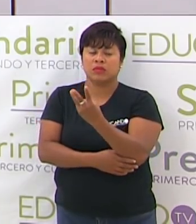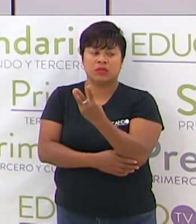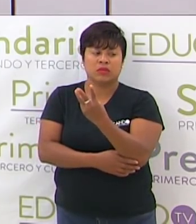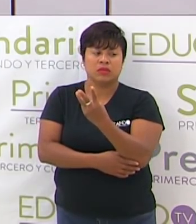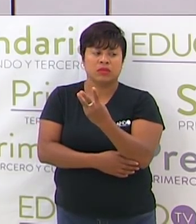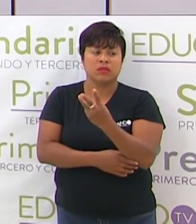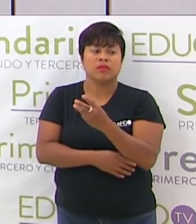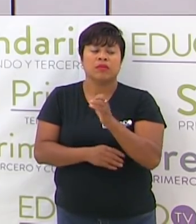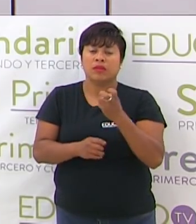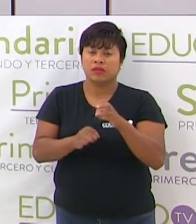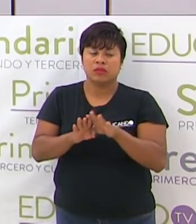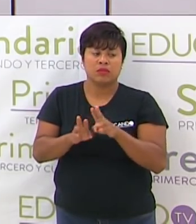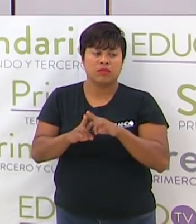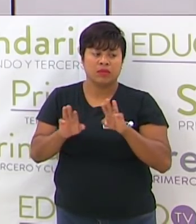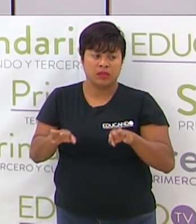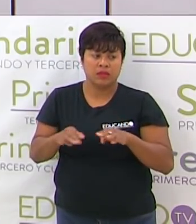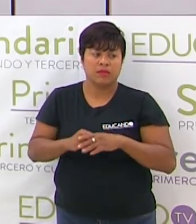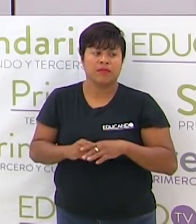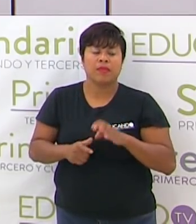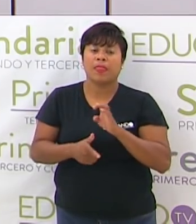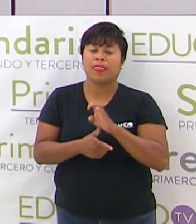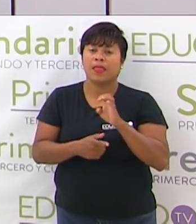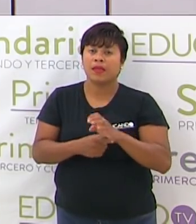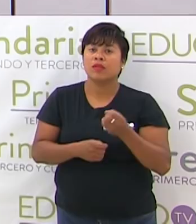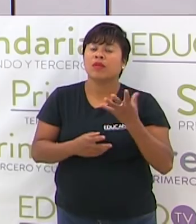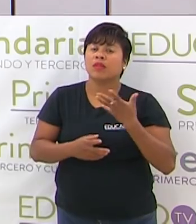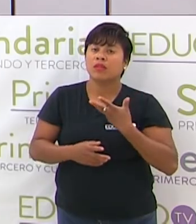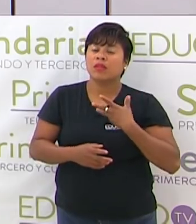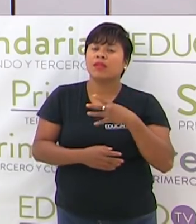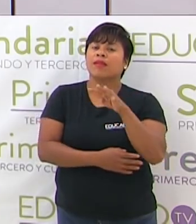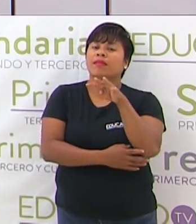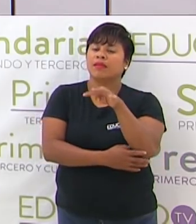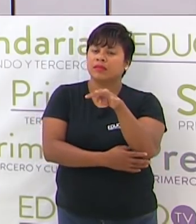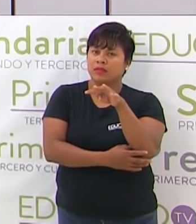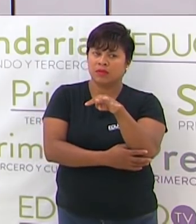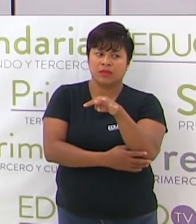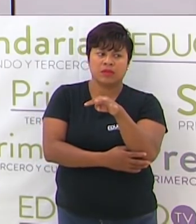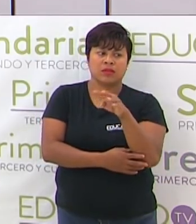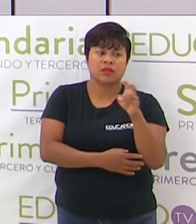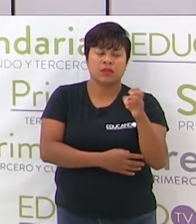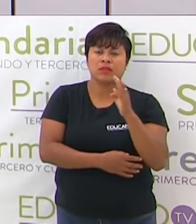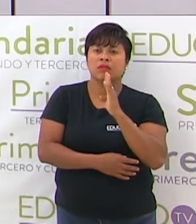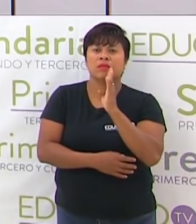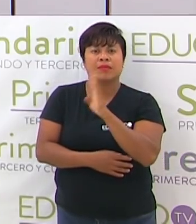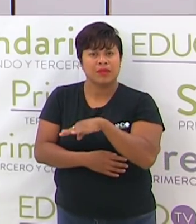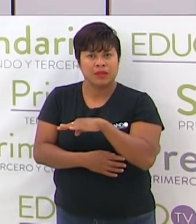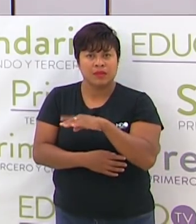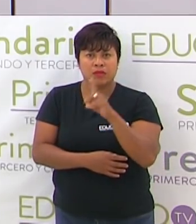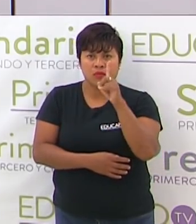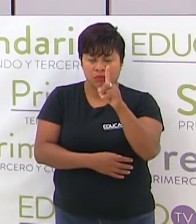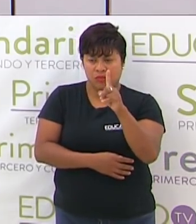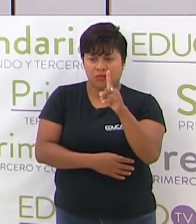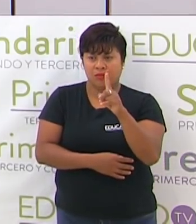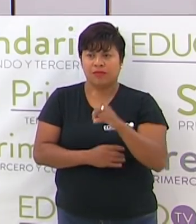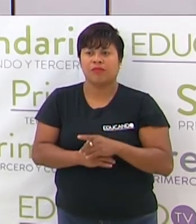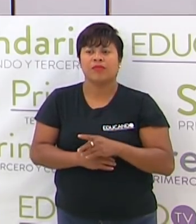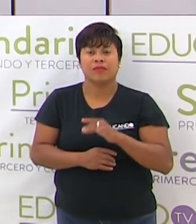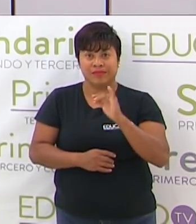2 y así nos vamos midiendo, ¿sí? Entonces, ¿cuántos tendría? Creo que aquí nos brincamos